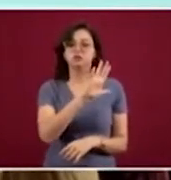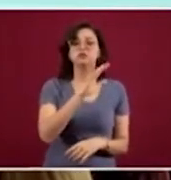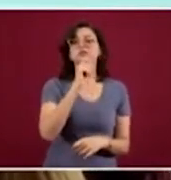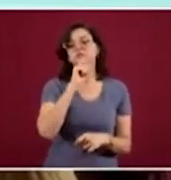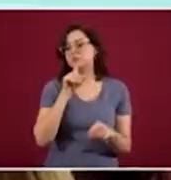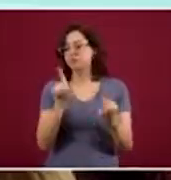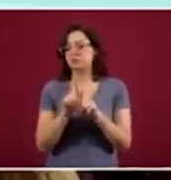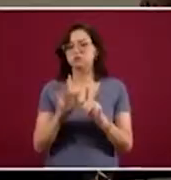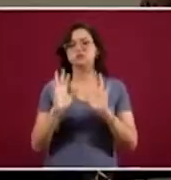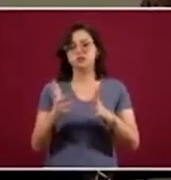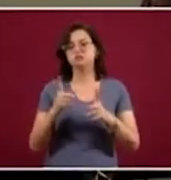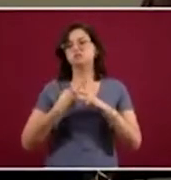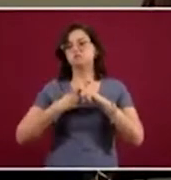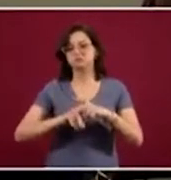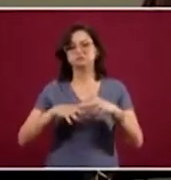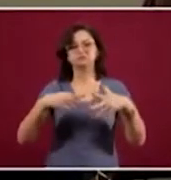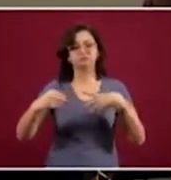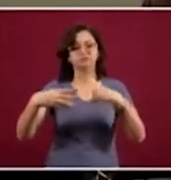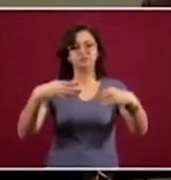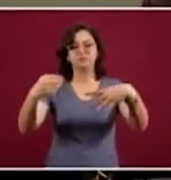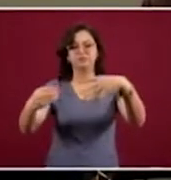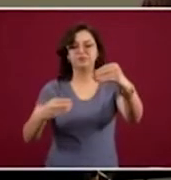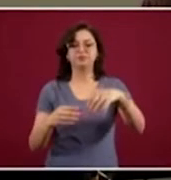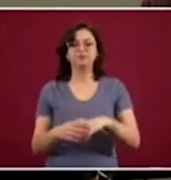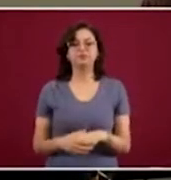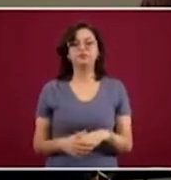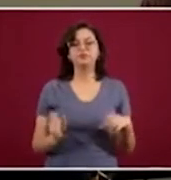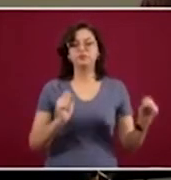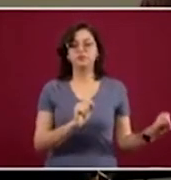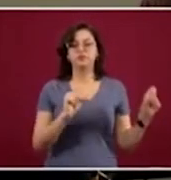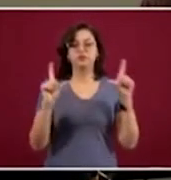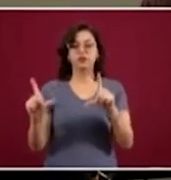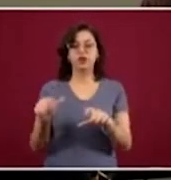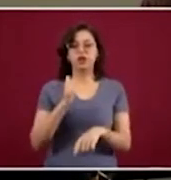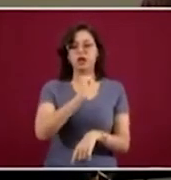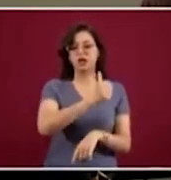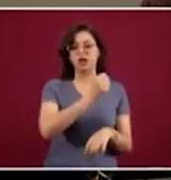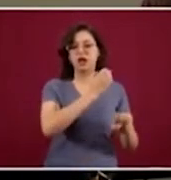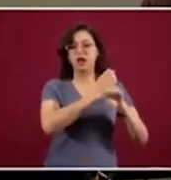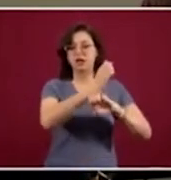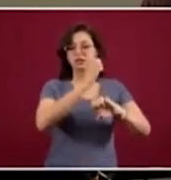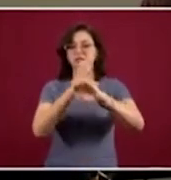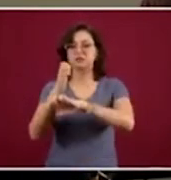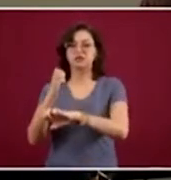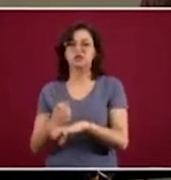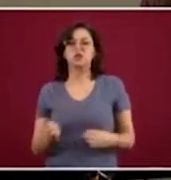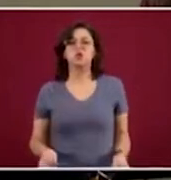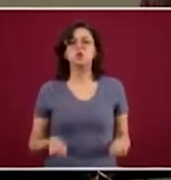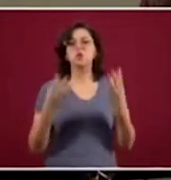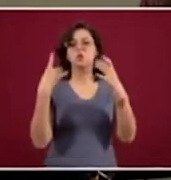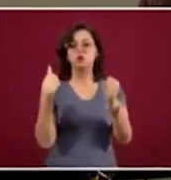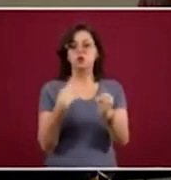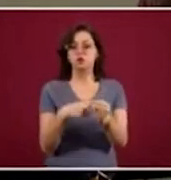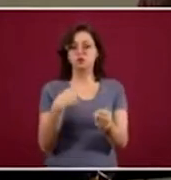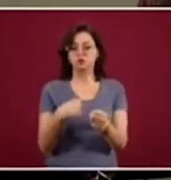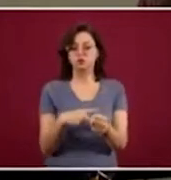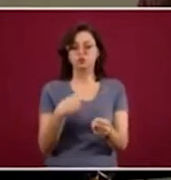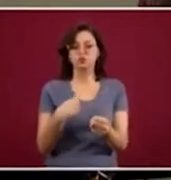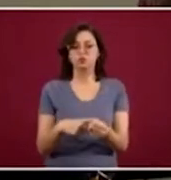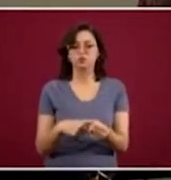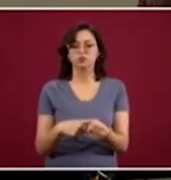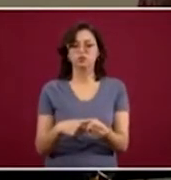en la siguiente diapositiva vemos la distribución por estado pero con carga de enfermedad para cada uno de